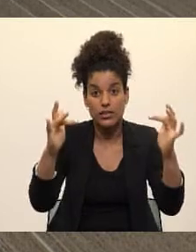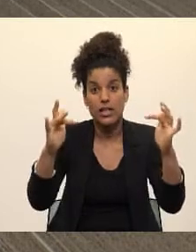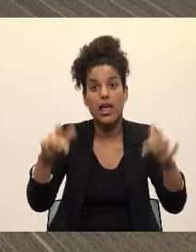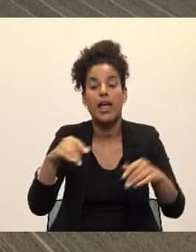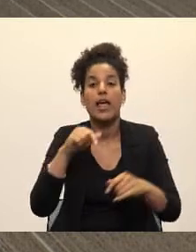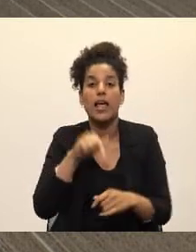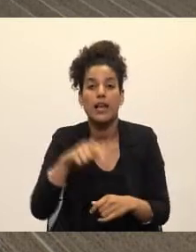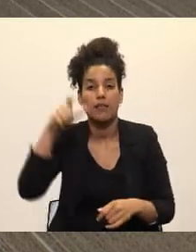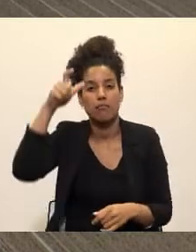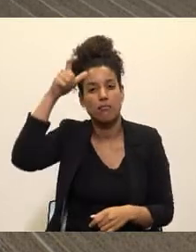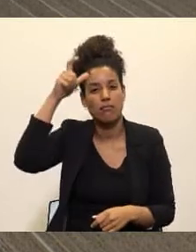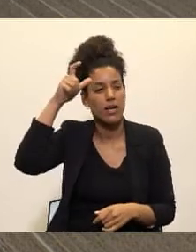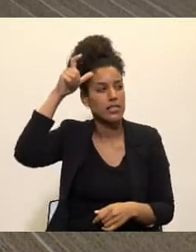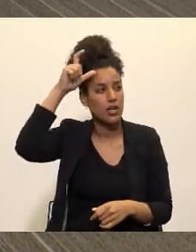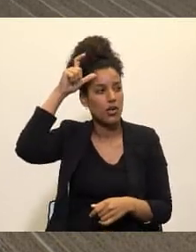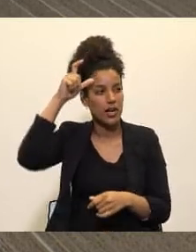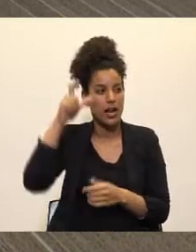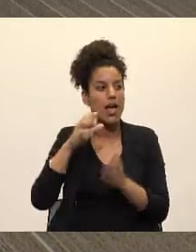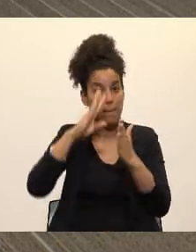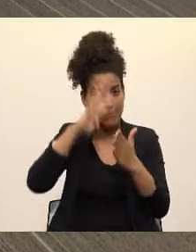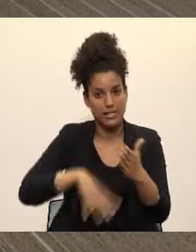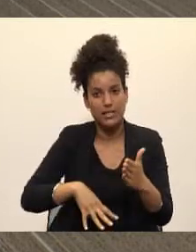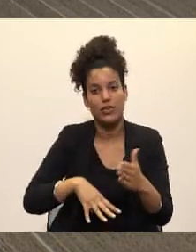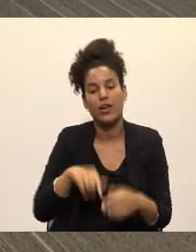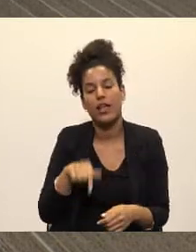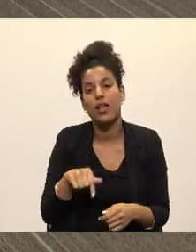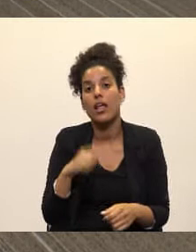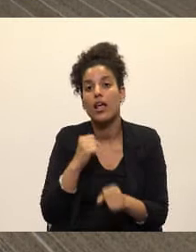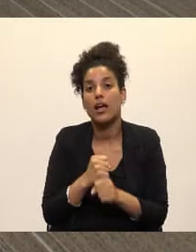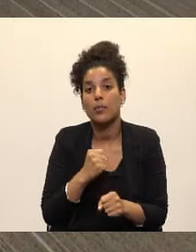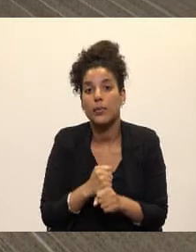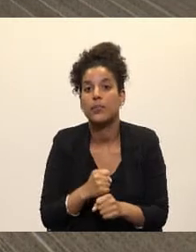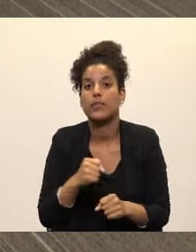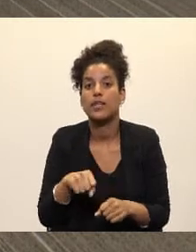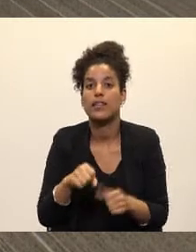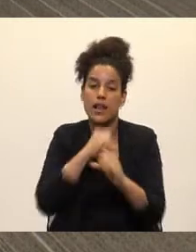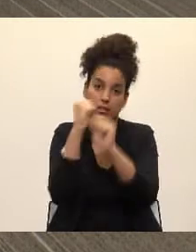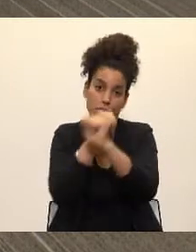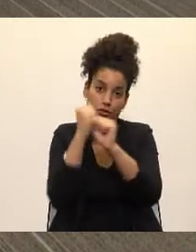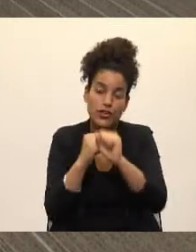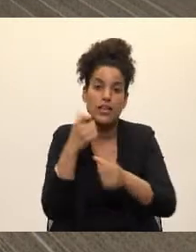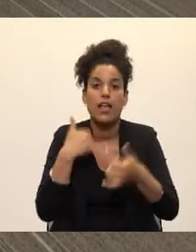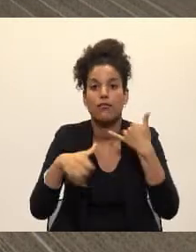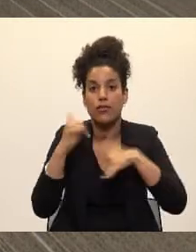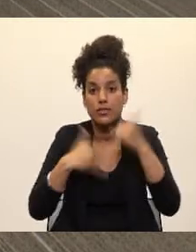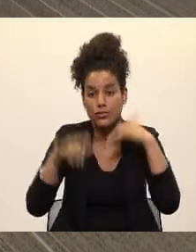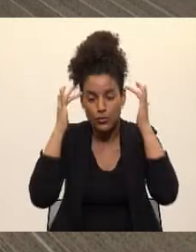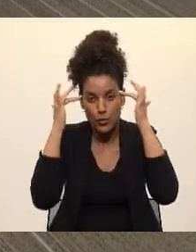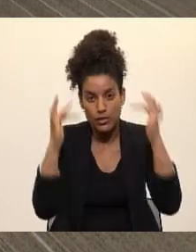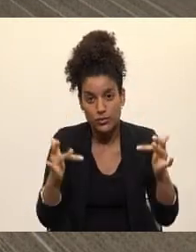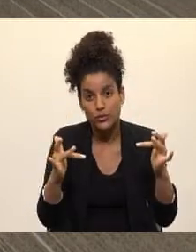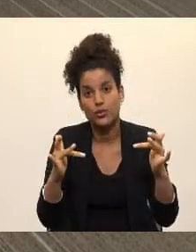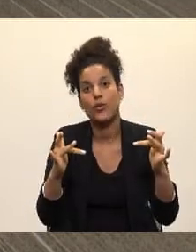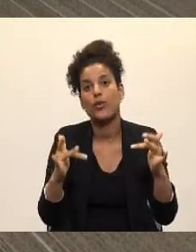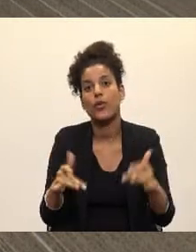de la Educación de la UBA. Su campo de trabajo es la integración de las tecnologías de la información y comunicación en los sistemas educativos y la